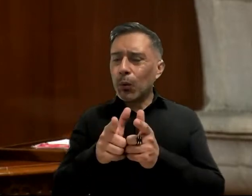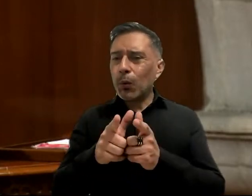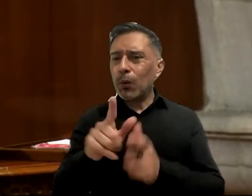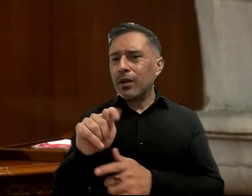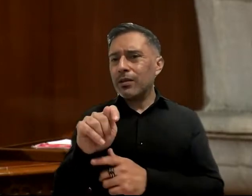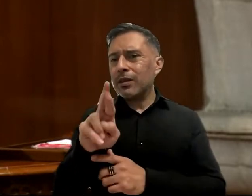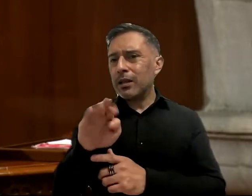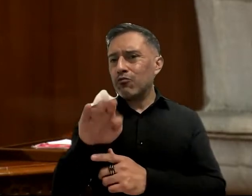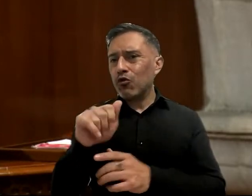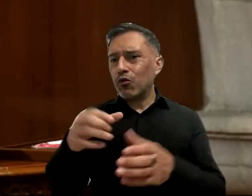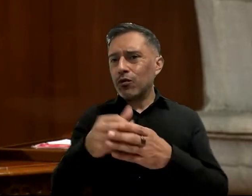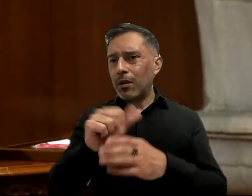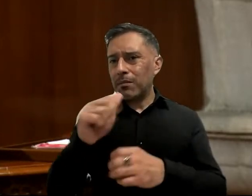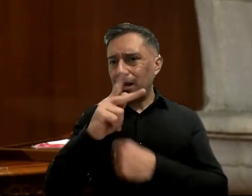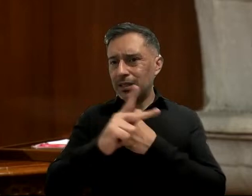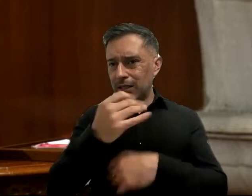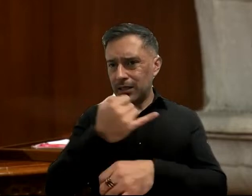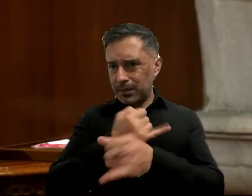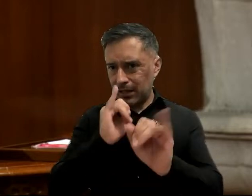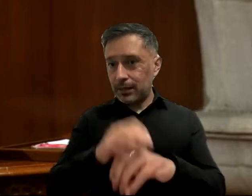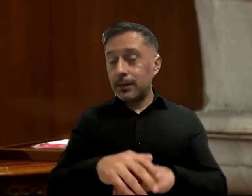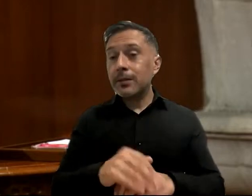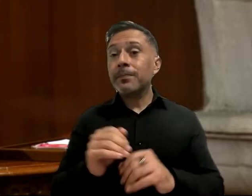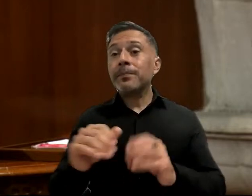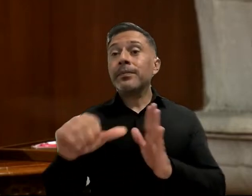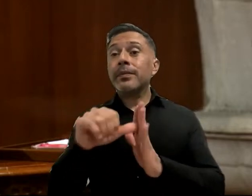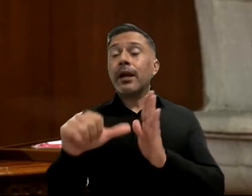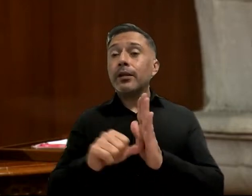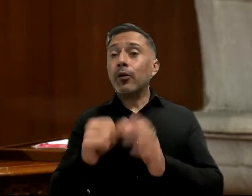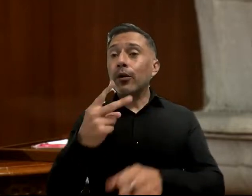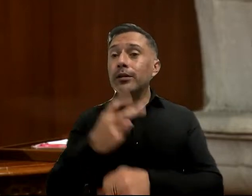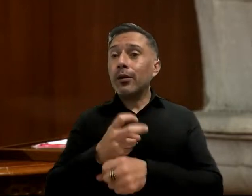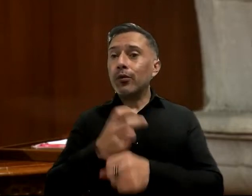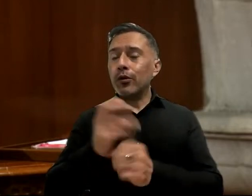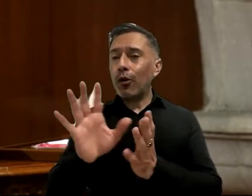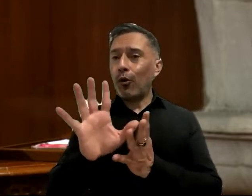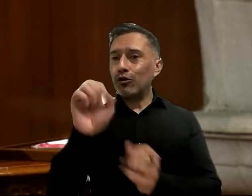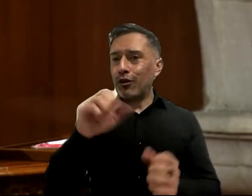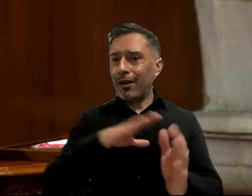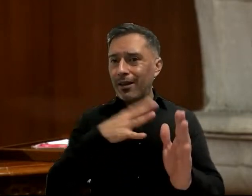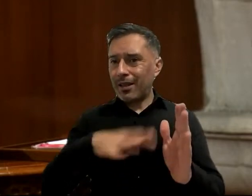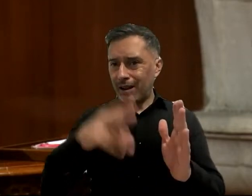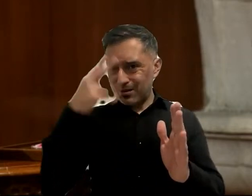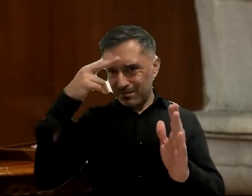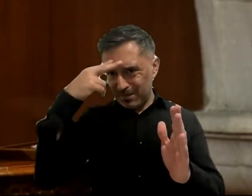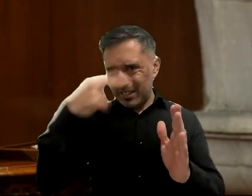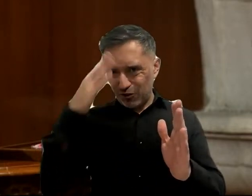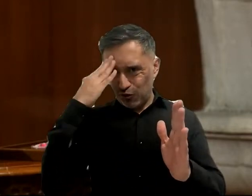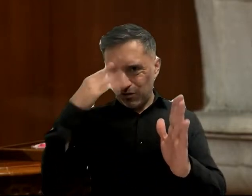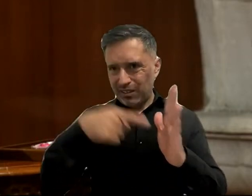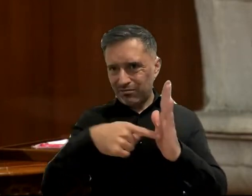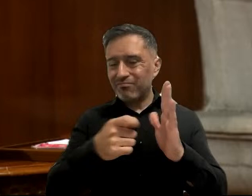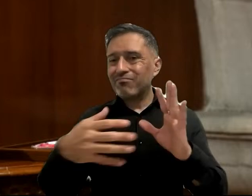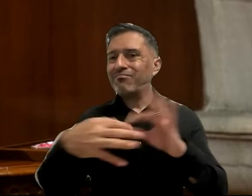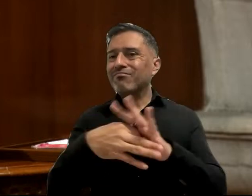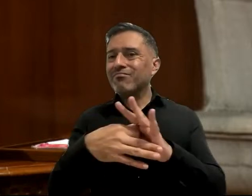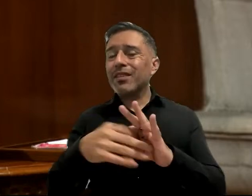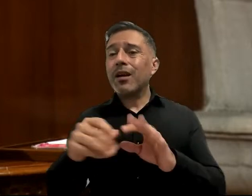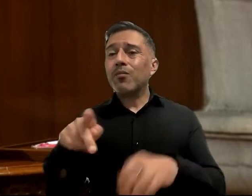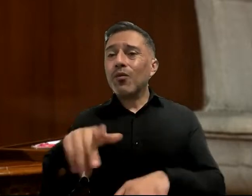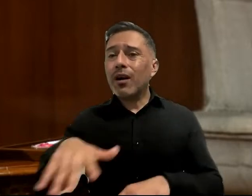Independientes. En congruencia, el artículo 2 de la Constitución General reconoce los derechos de los pueblos y comunidades